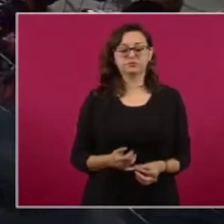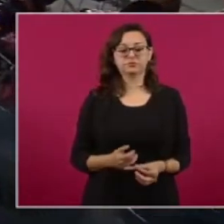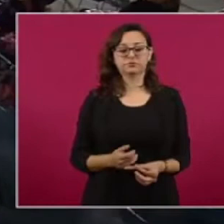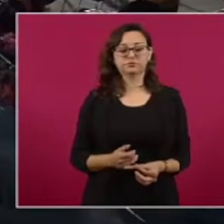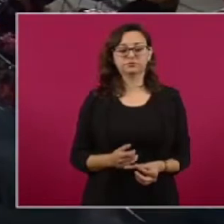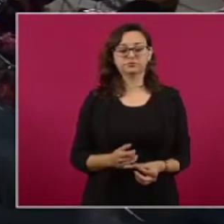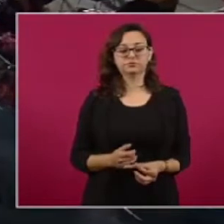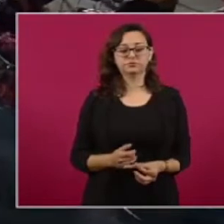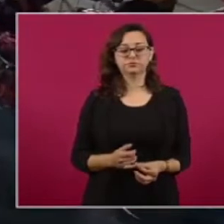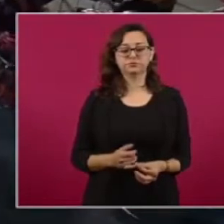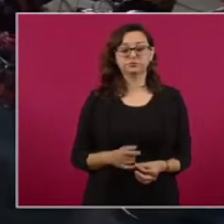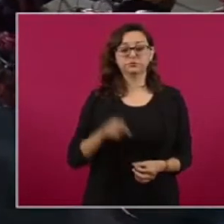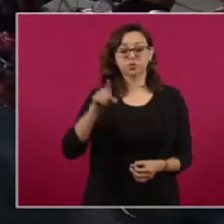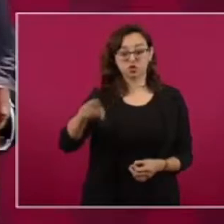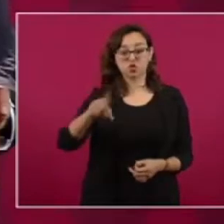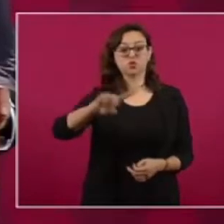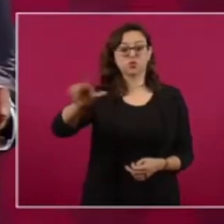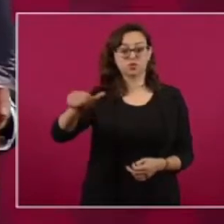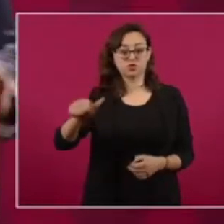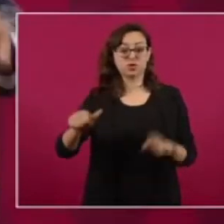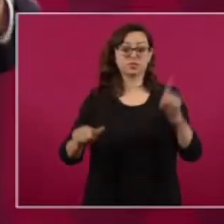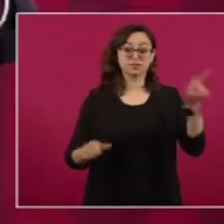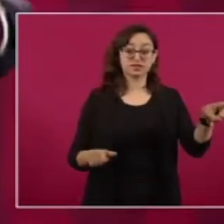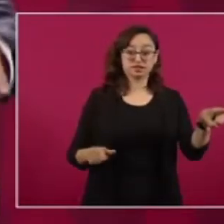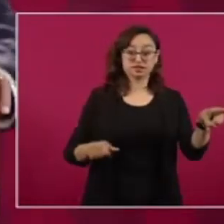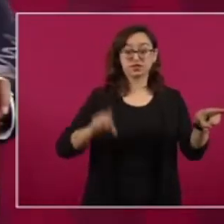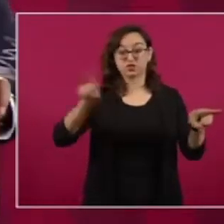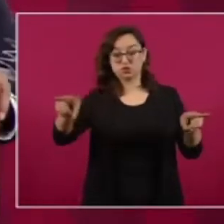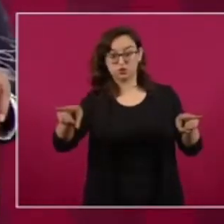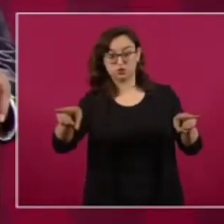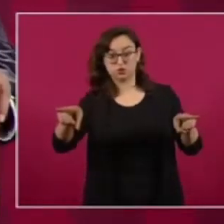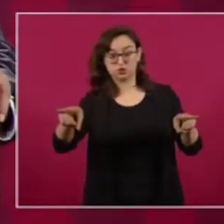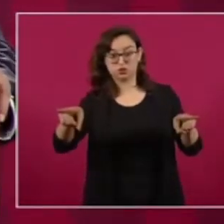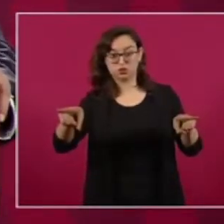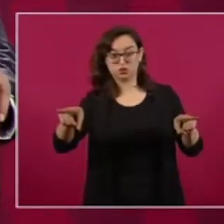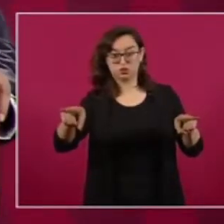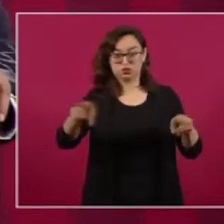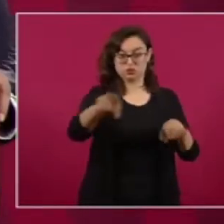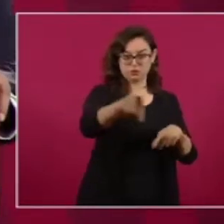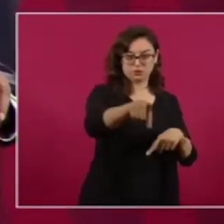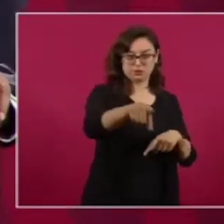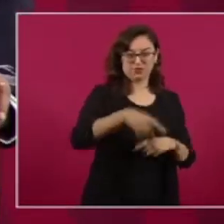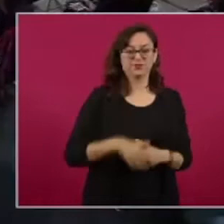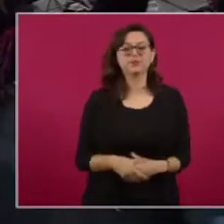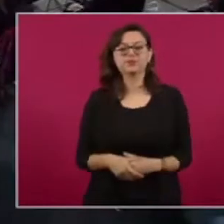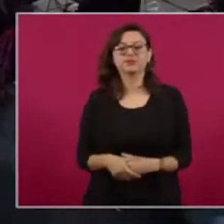Bueno, tú vas después, pero a ver, va él, tú y luego…